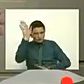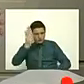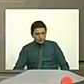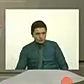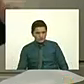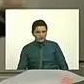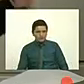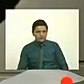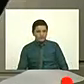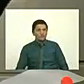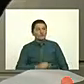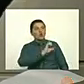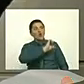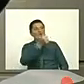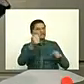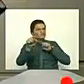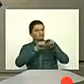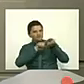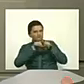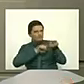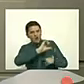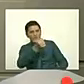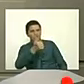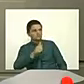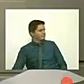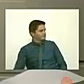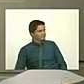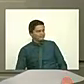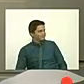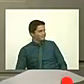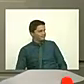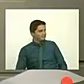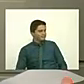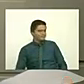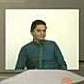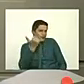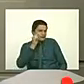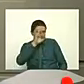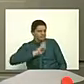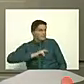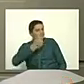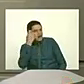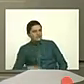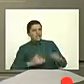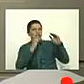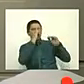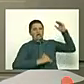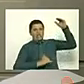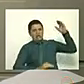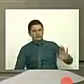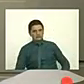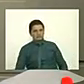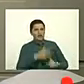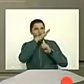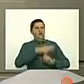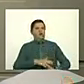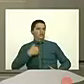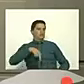otro competidor en las licitaciones diría, esta es una competencia desleal, porque no nos